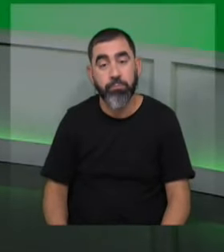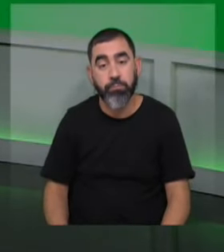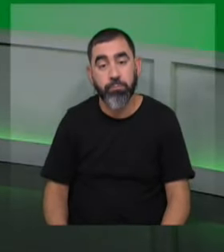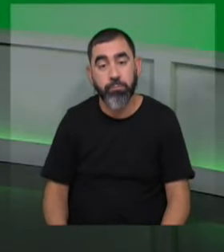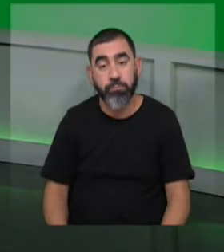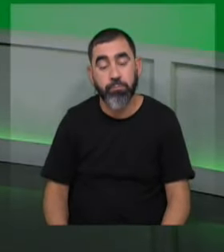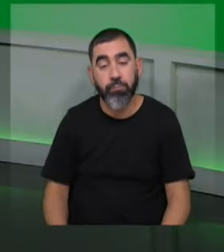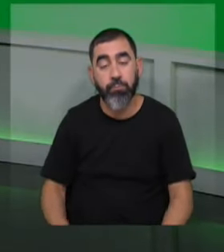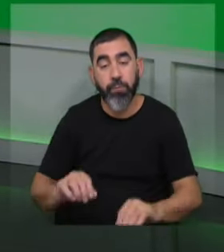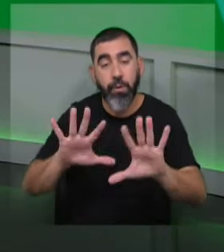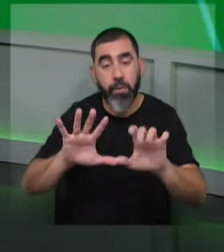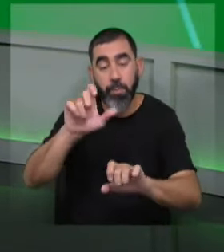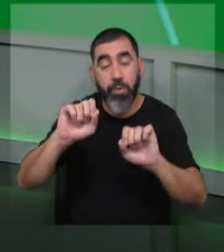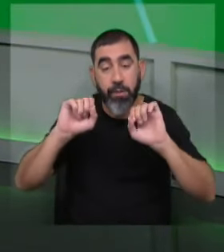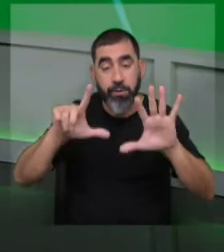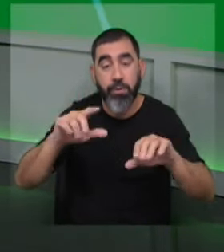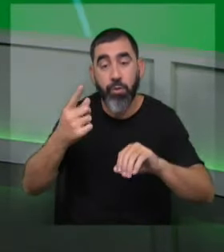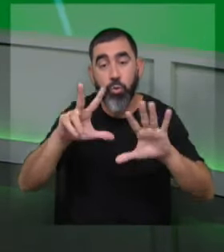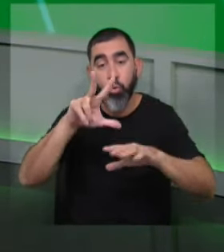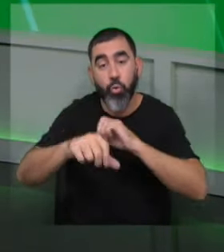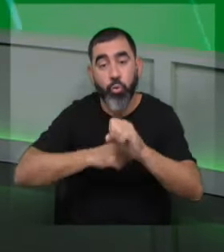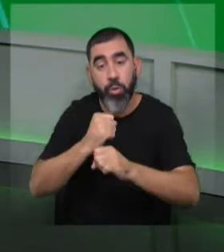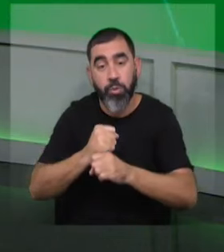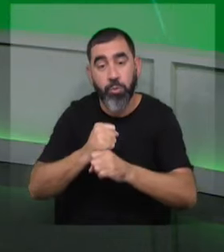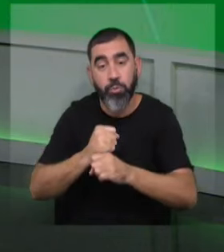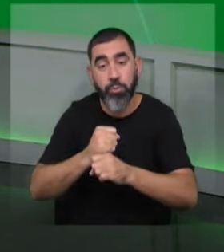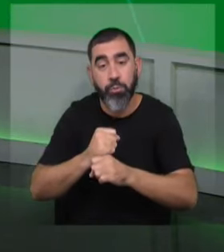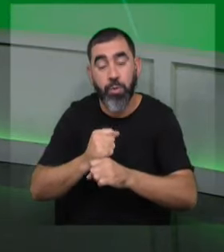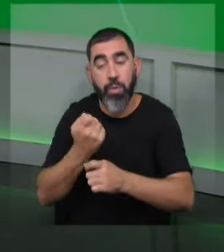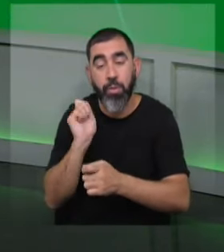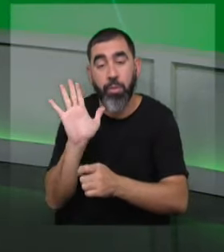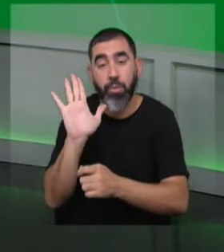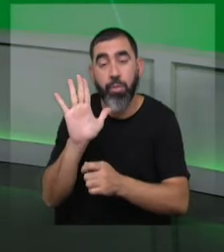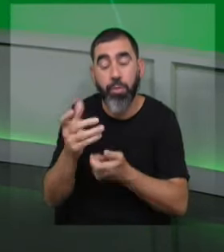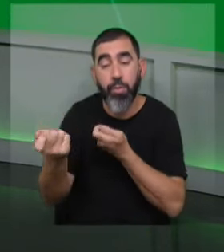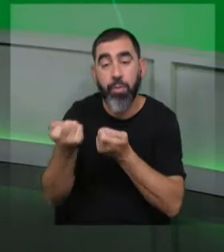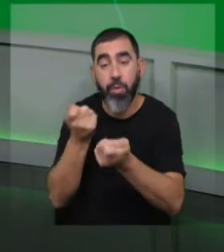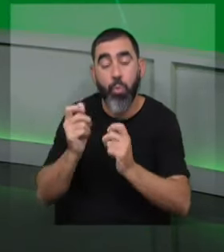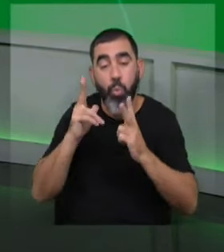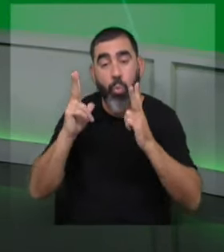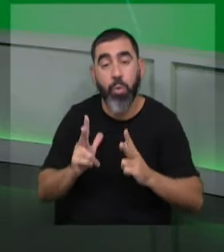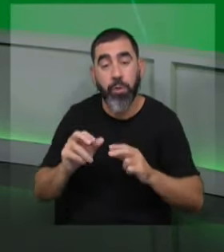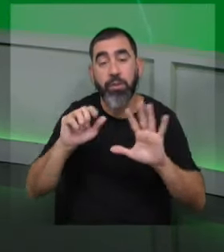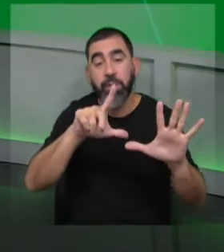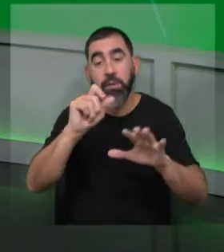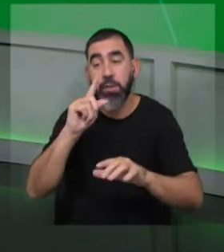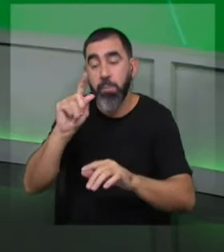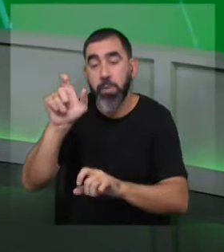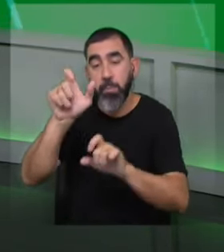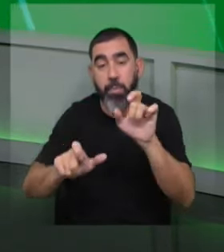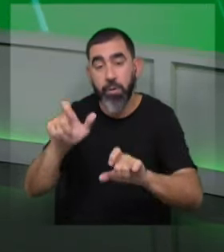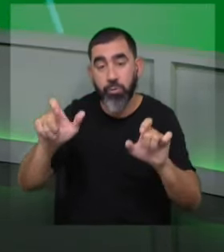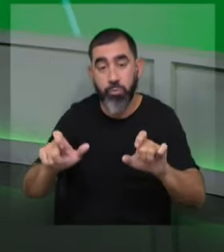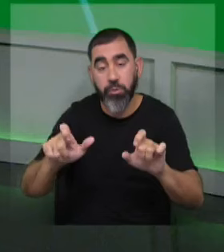7 de cada 10 personas mayores a 18 años está figurando como tomadora de crédito en el sistema financiero formal. 700.000 personas de